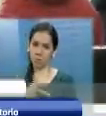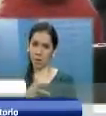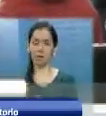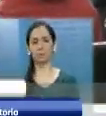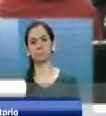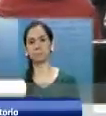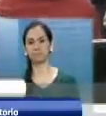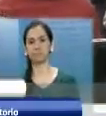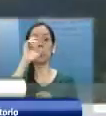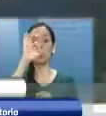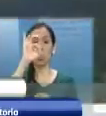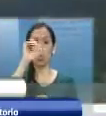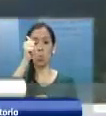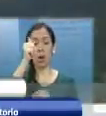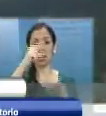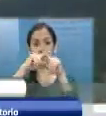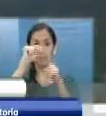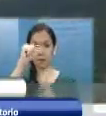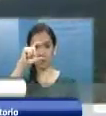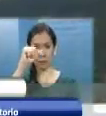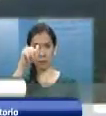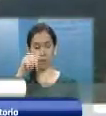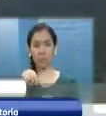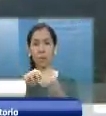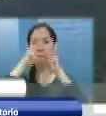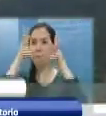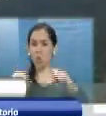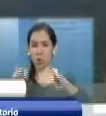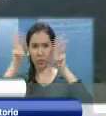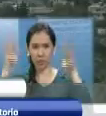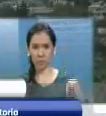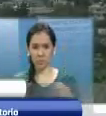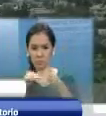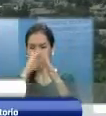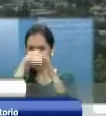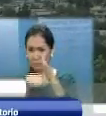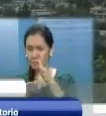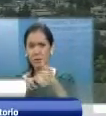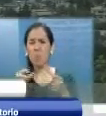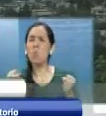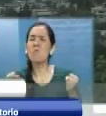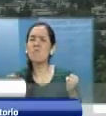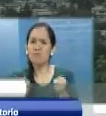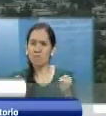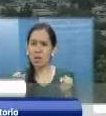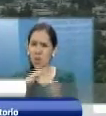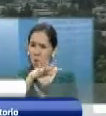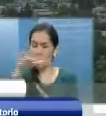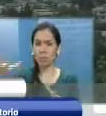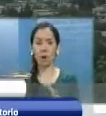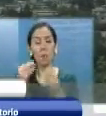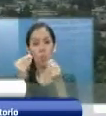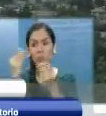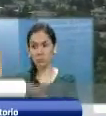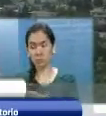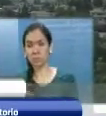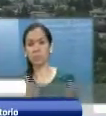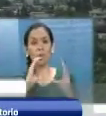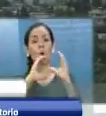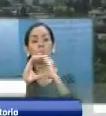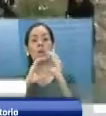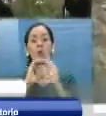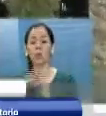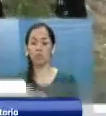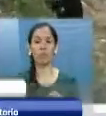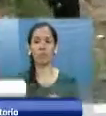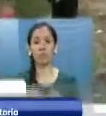Tlahuitoltepec, Oaxaca, México, un pueblo que se ubica entre las montañas de los Mijes con un clima frío, recibió a cientos de comunicadores